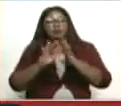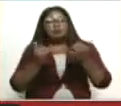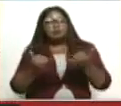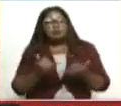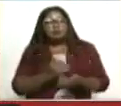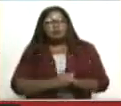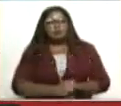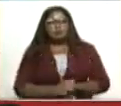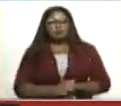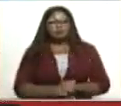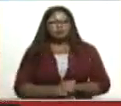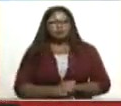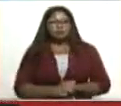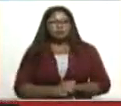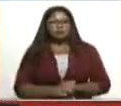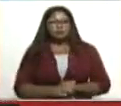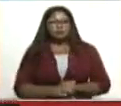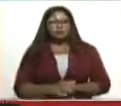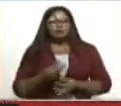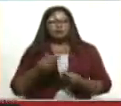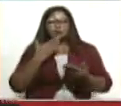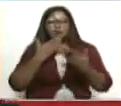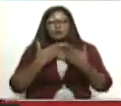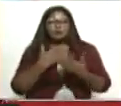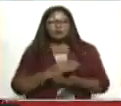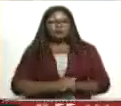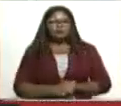y fieles a la realidad. Muchas gracias.